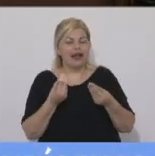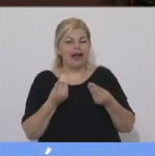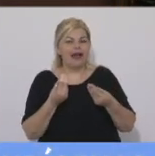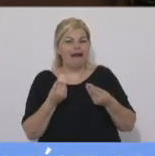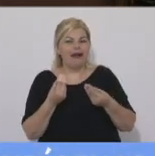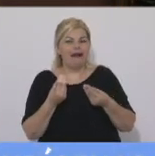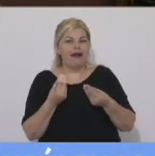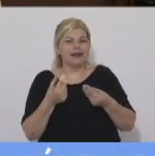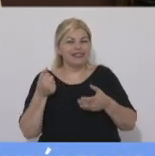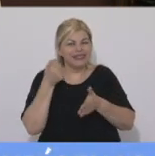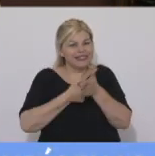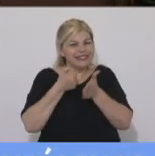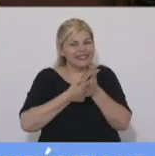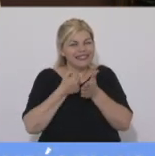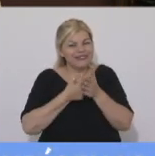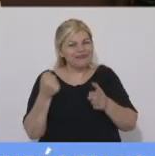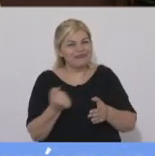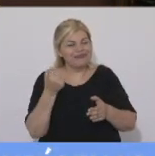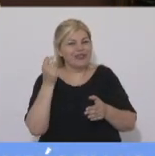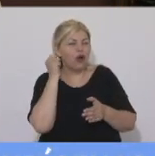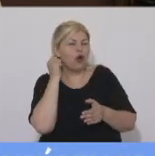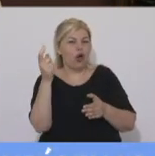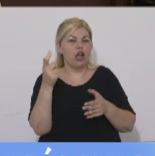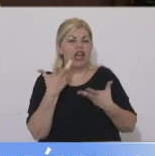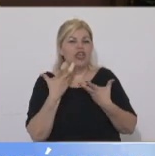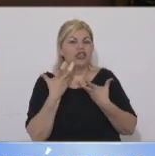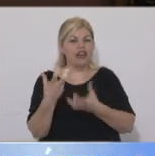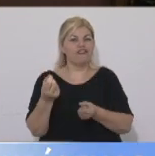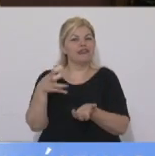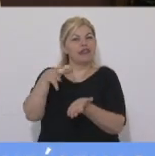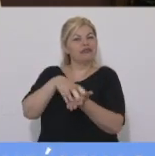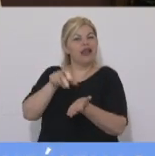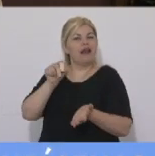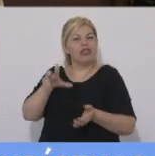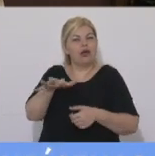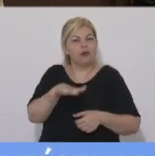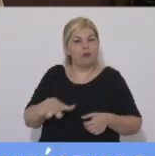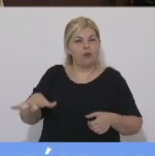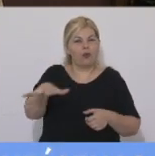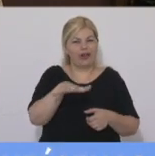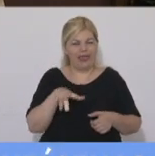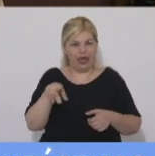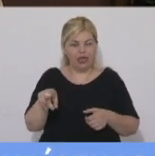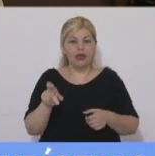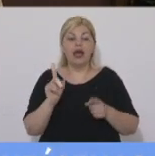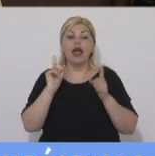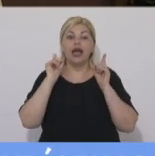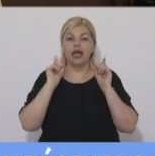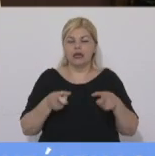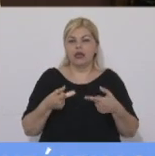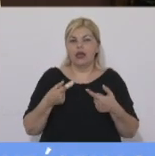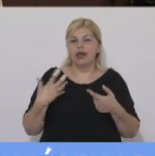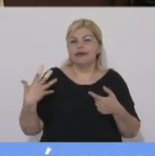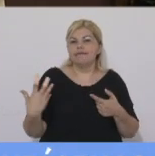efectivamente la defensa de la tierra comunitaria y la entrega definitiva.